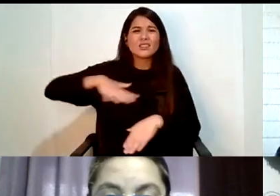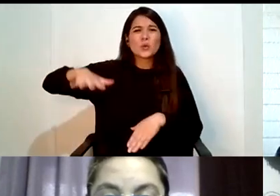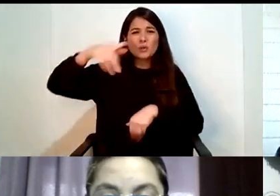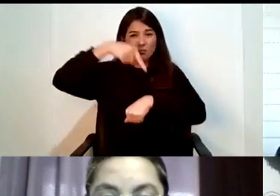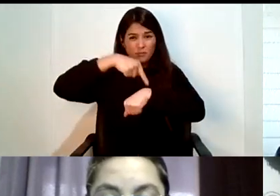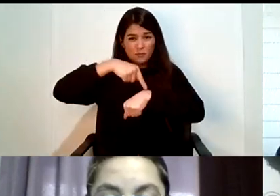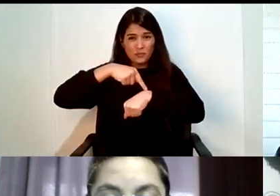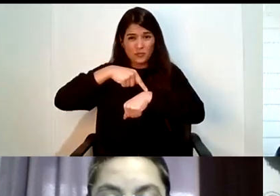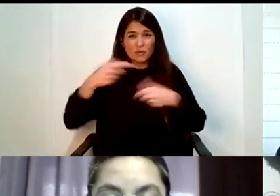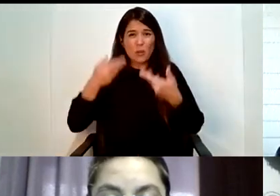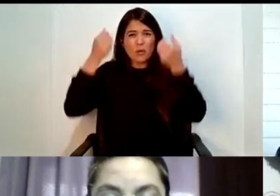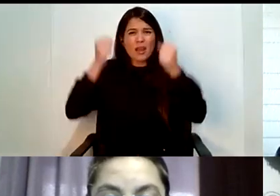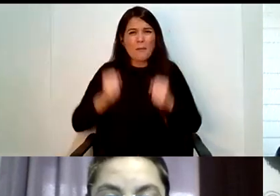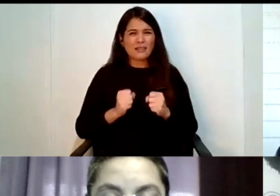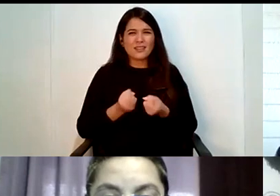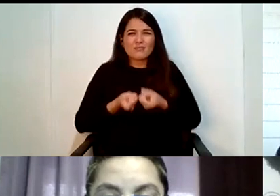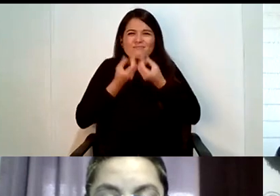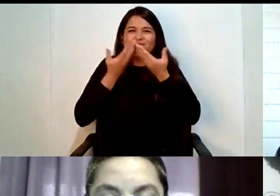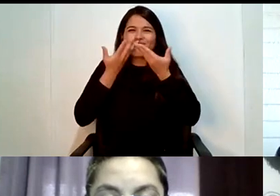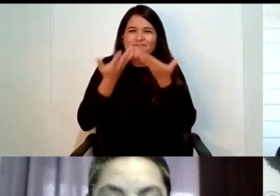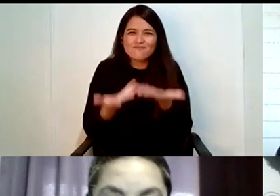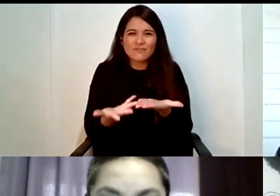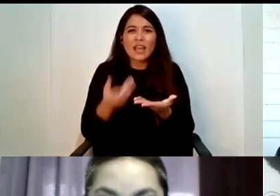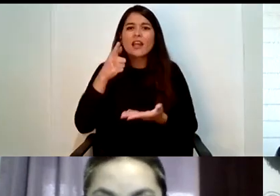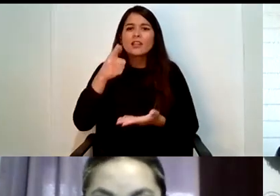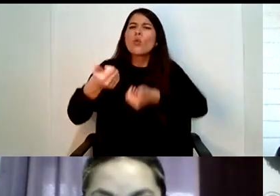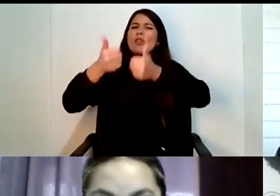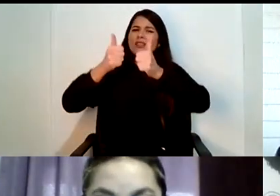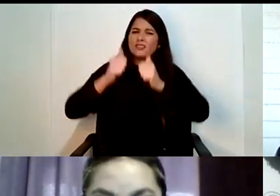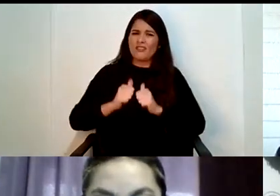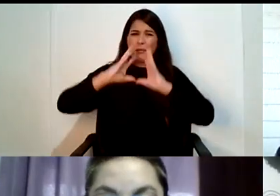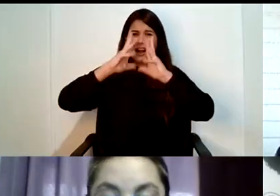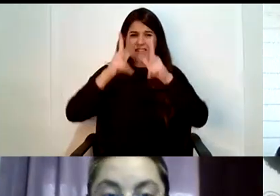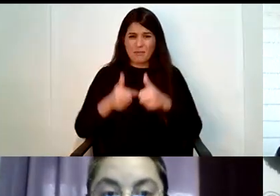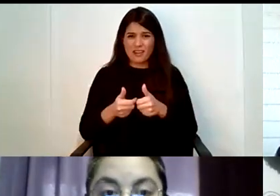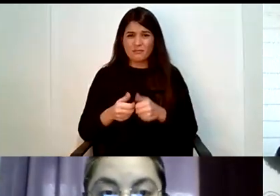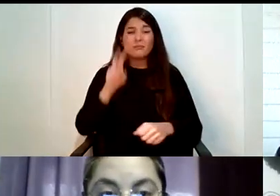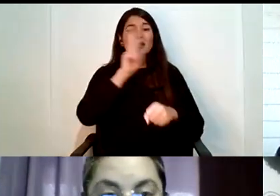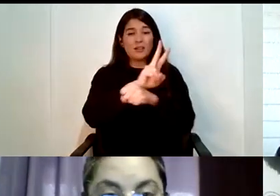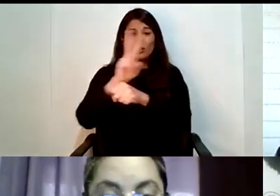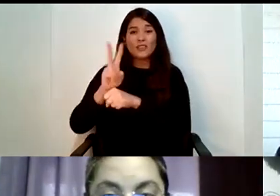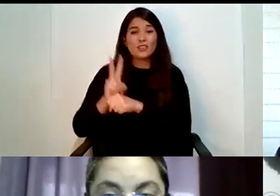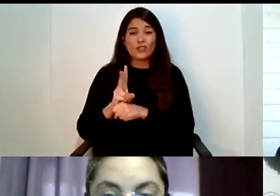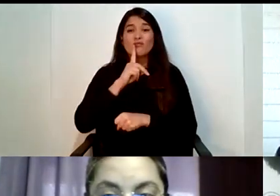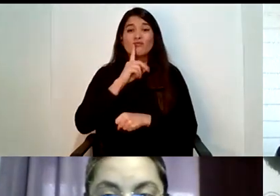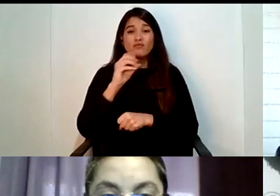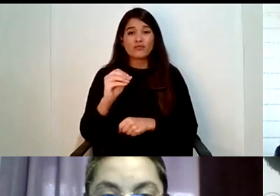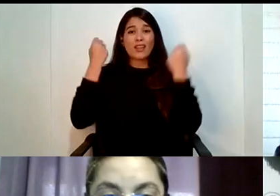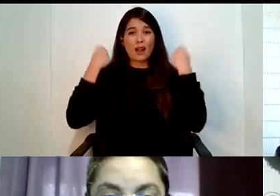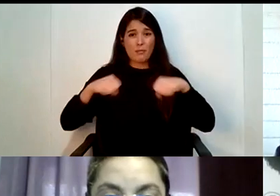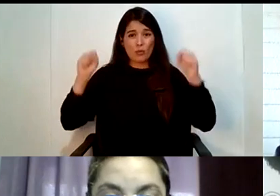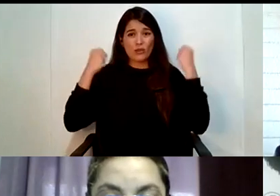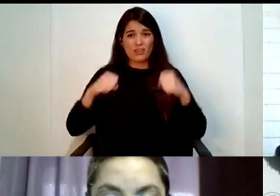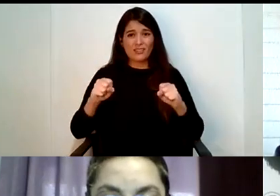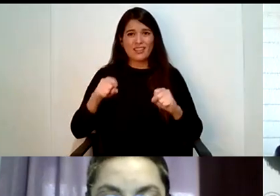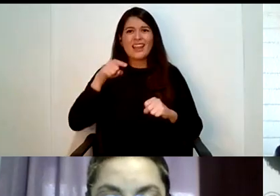es capaz de comunicarla es un reto para las familias, los maestros y los terapeutas. En ese juego